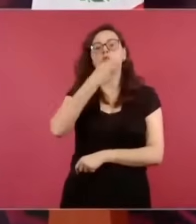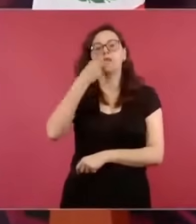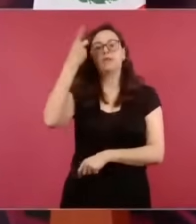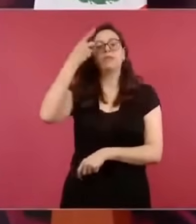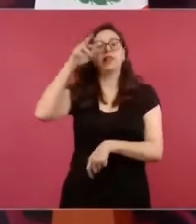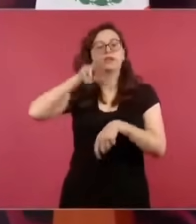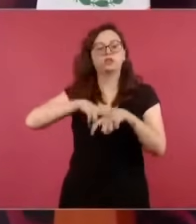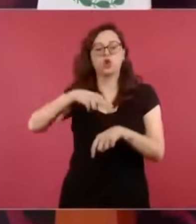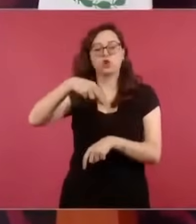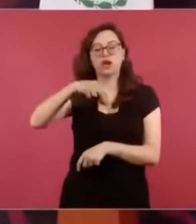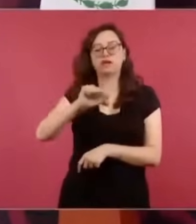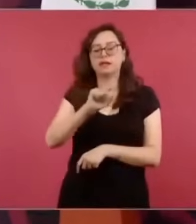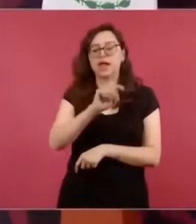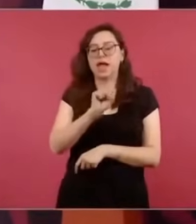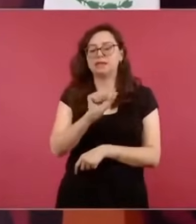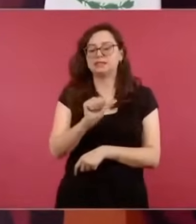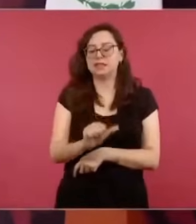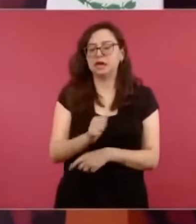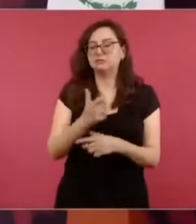es